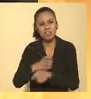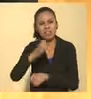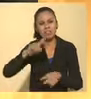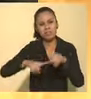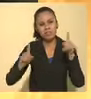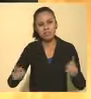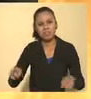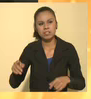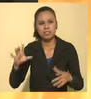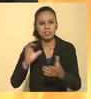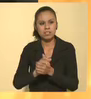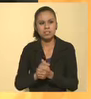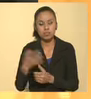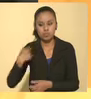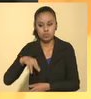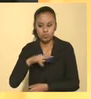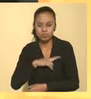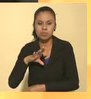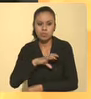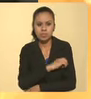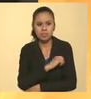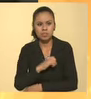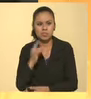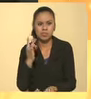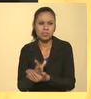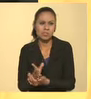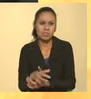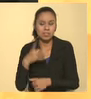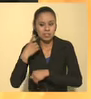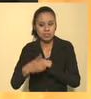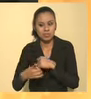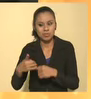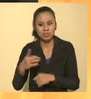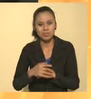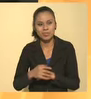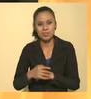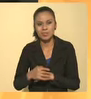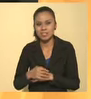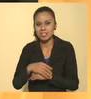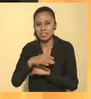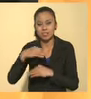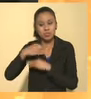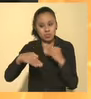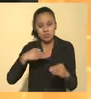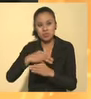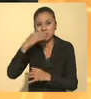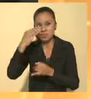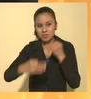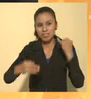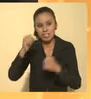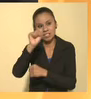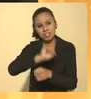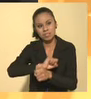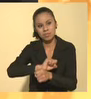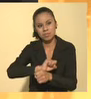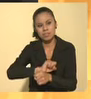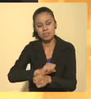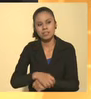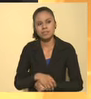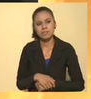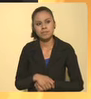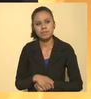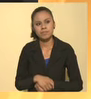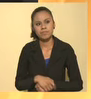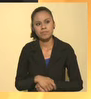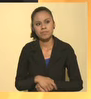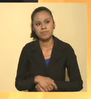a nosotros nos encanta que no solamente dure unas cuantas horas, sino ya que dure todo el fin de semana. No, es que ya es el fin de semana.